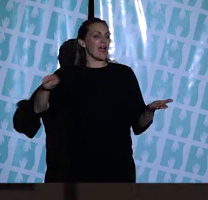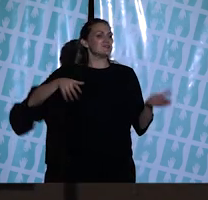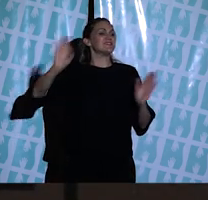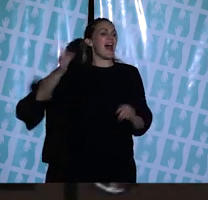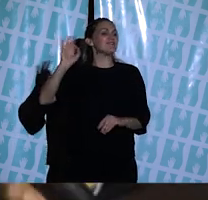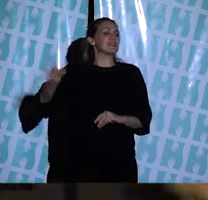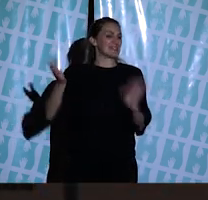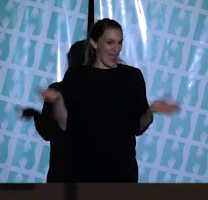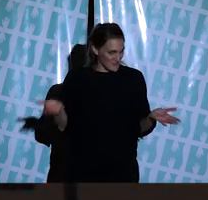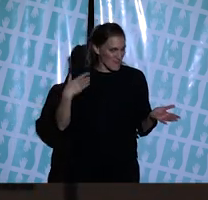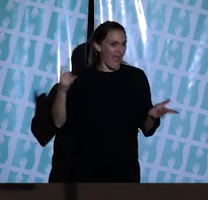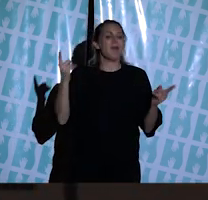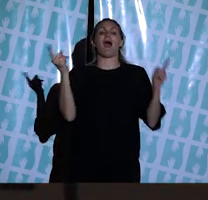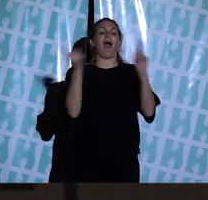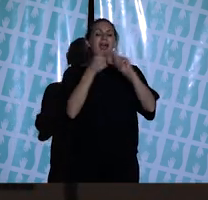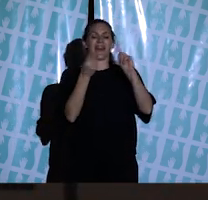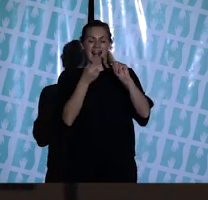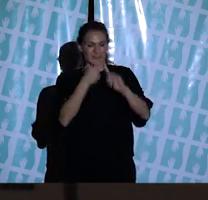cosas,